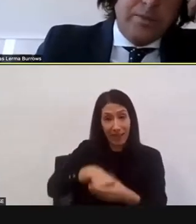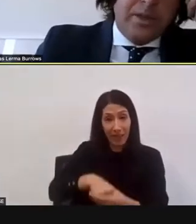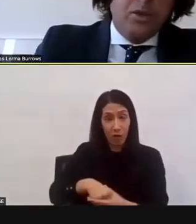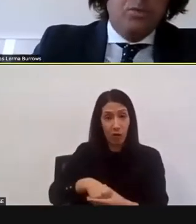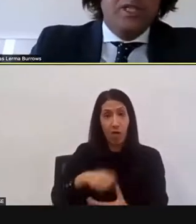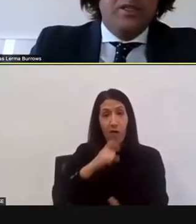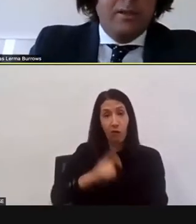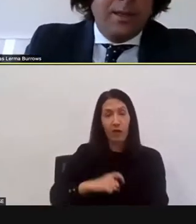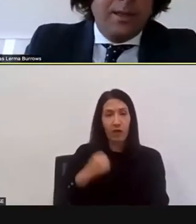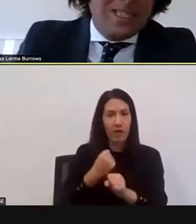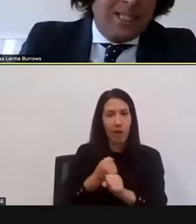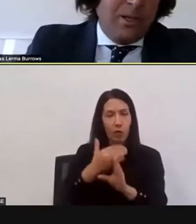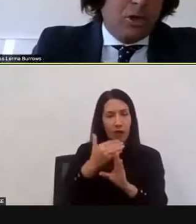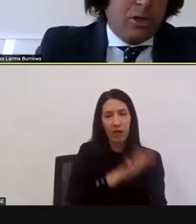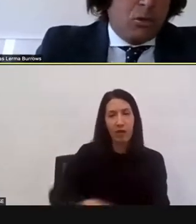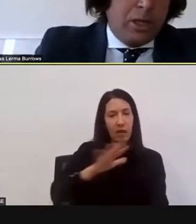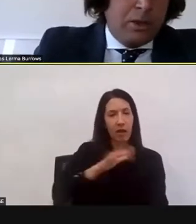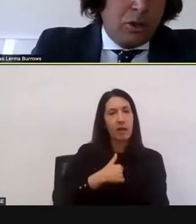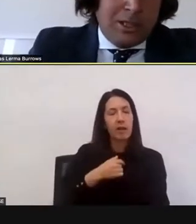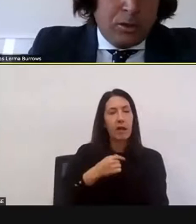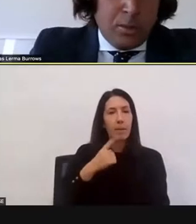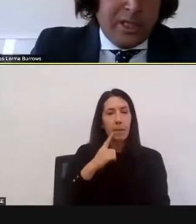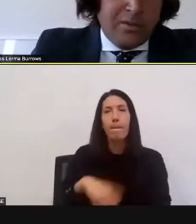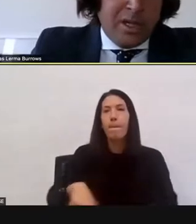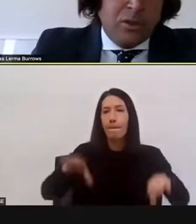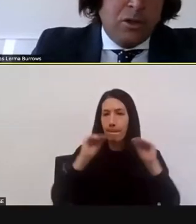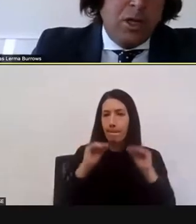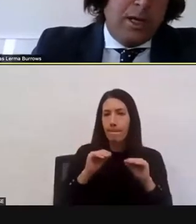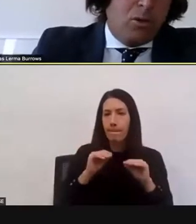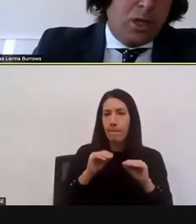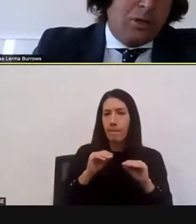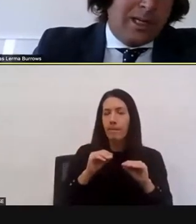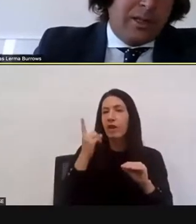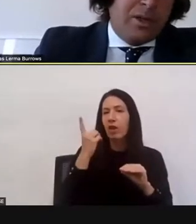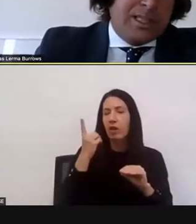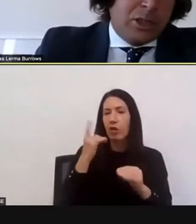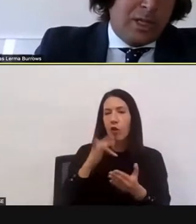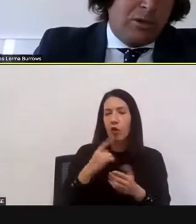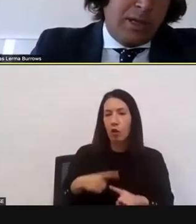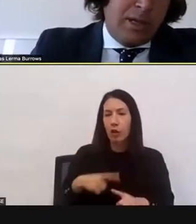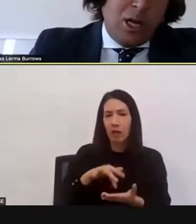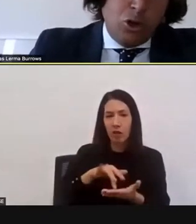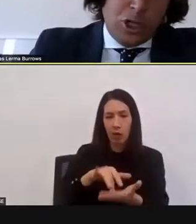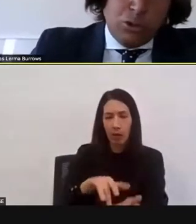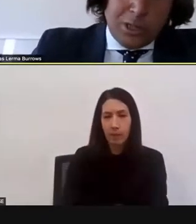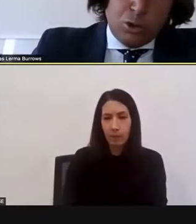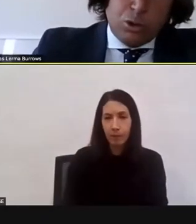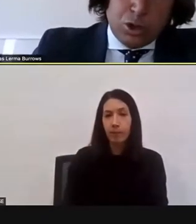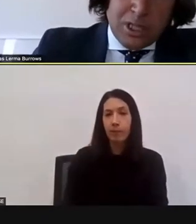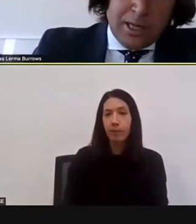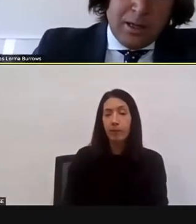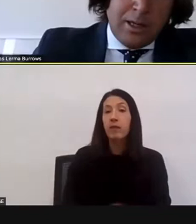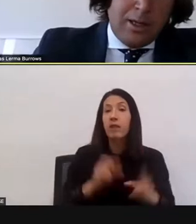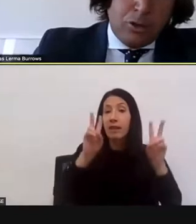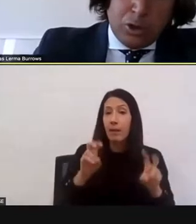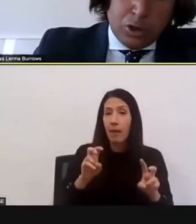una percepción muy sensible de lo que está ocurriendo, no tanto como puede tener Francisco en cuanto a la redacción, en este caso la denuncia. Los asuntos que a nosotros nos